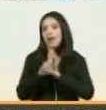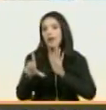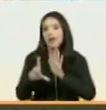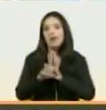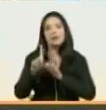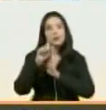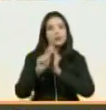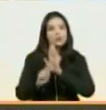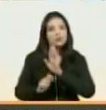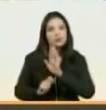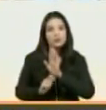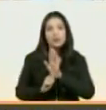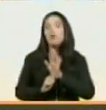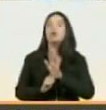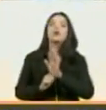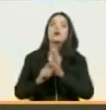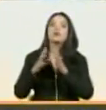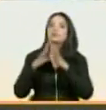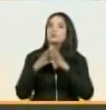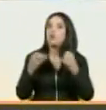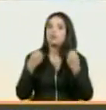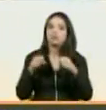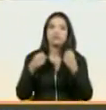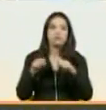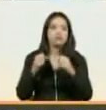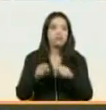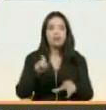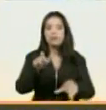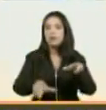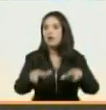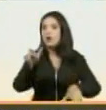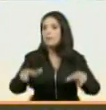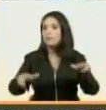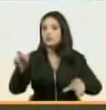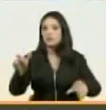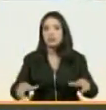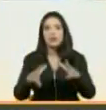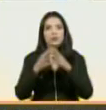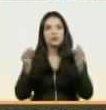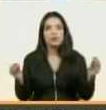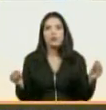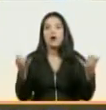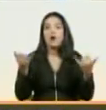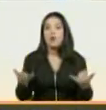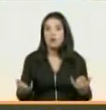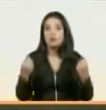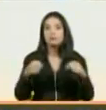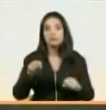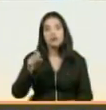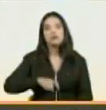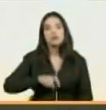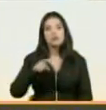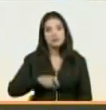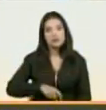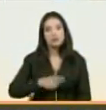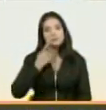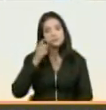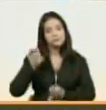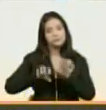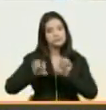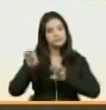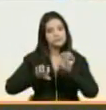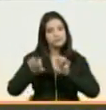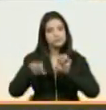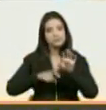Constitución y el desenvolvimiento armónico de los ciudadanos en sus actividades cotidianas, es que se hace necesario hacer una revisión exhaustiva. Yo no lo